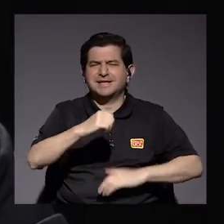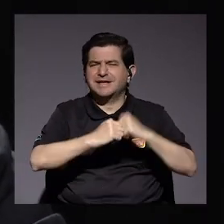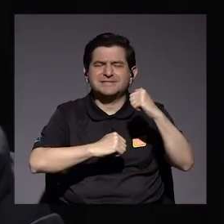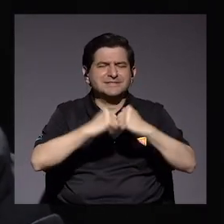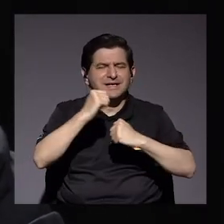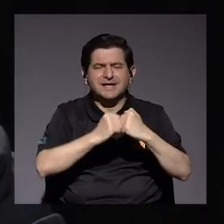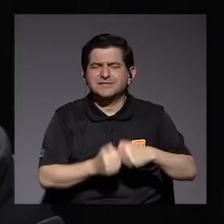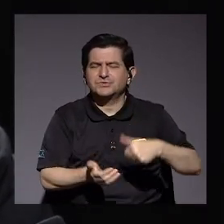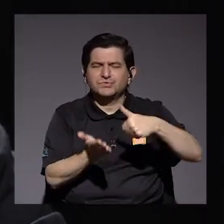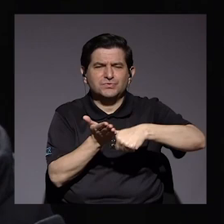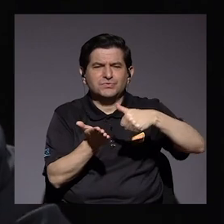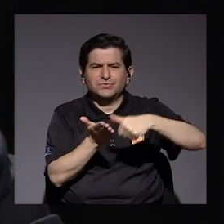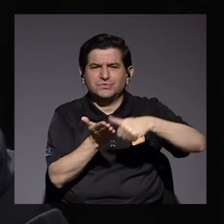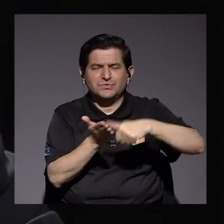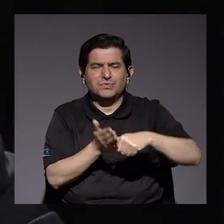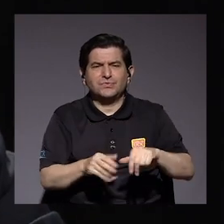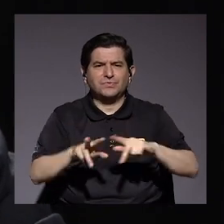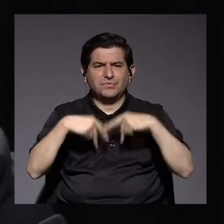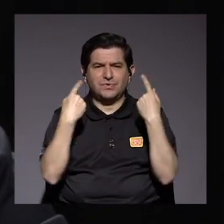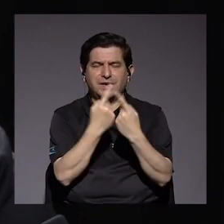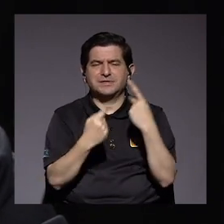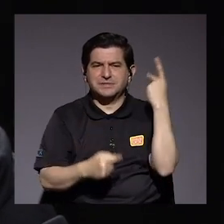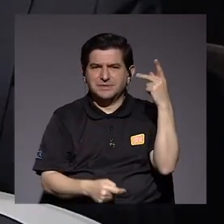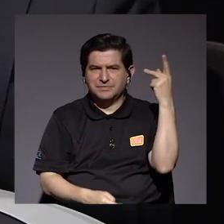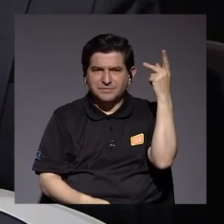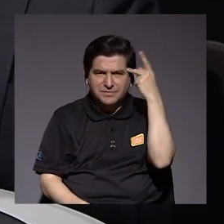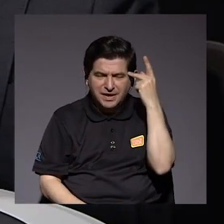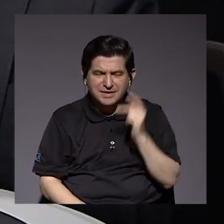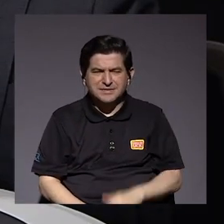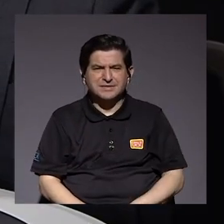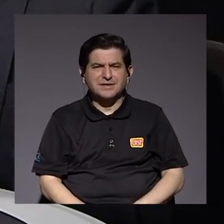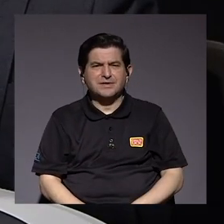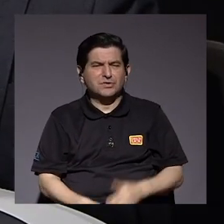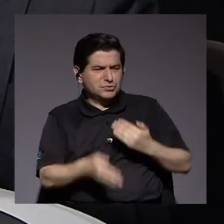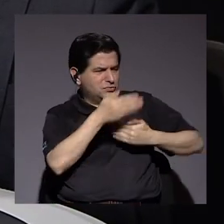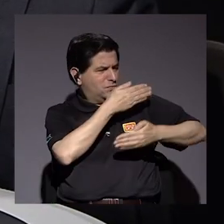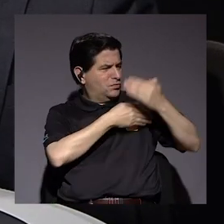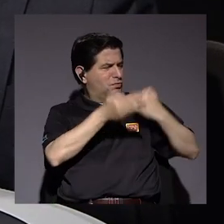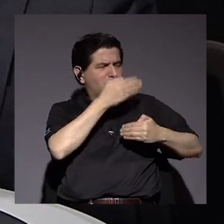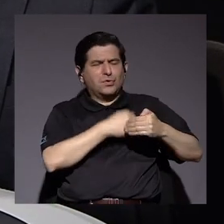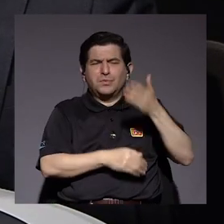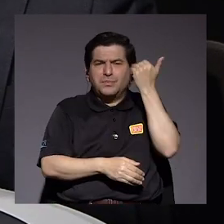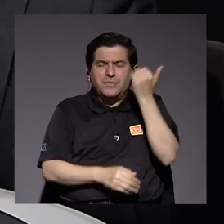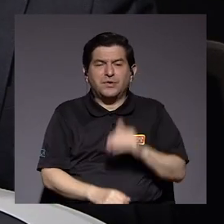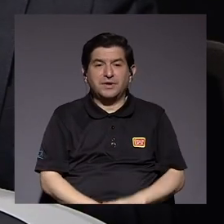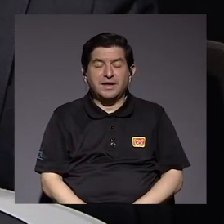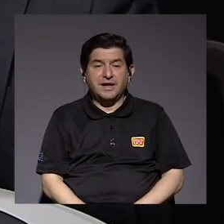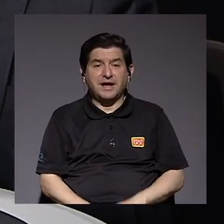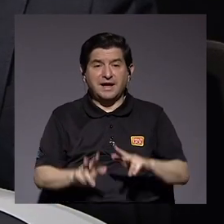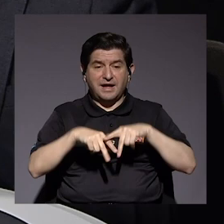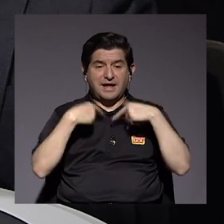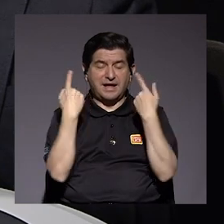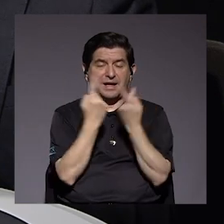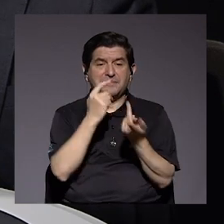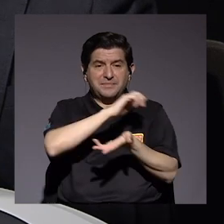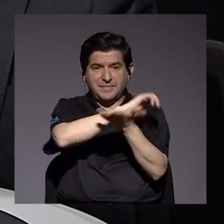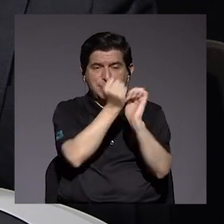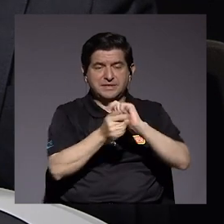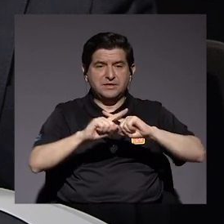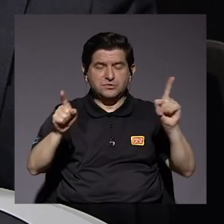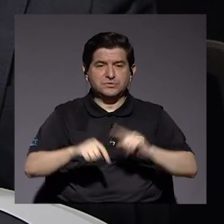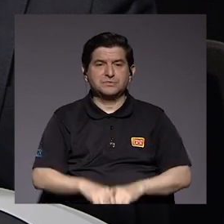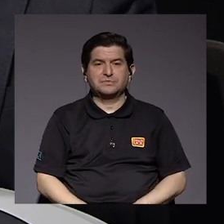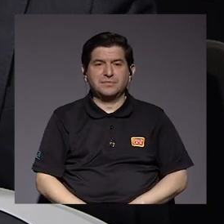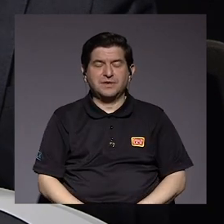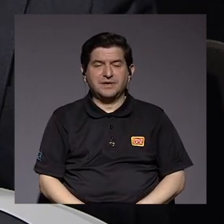estructuras electorales de los partidos políticos la época cambió y los partidos no cambiaron con la